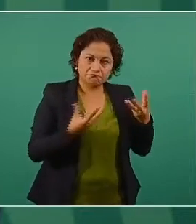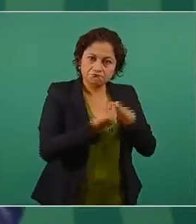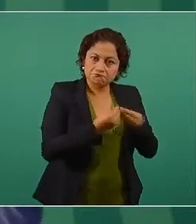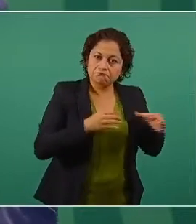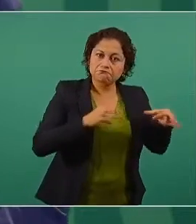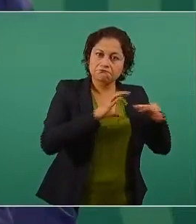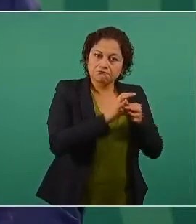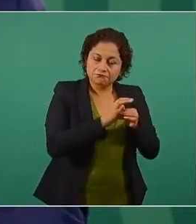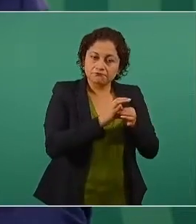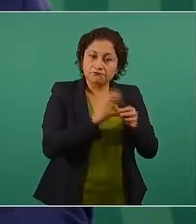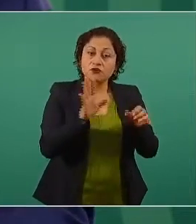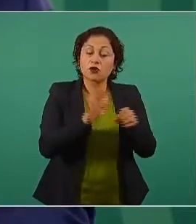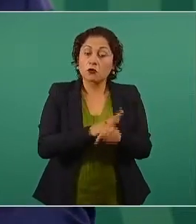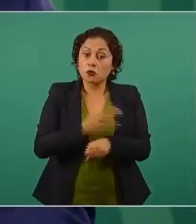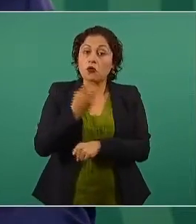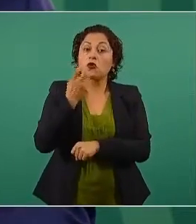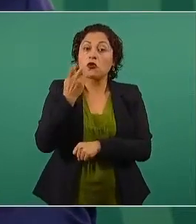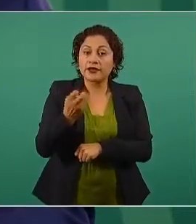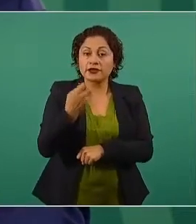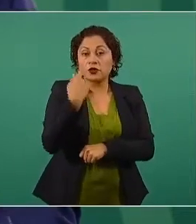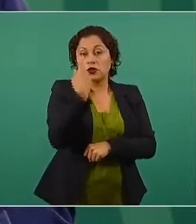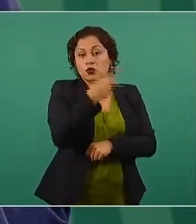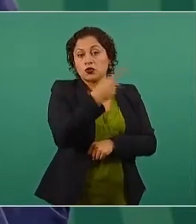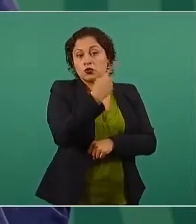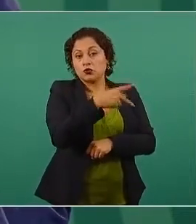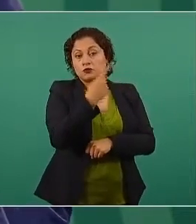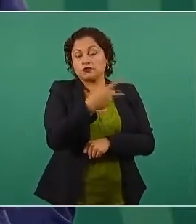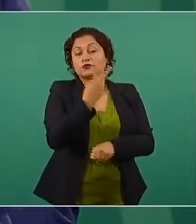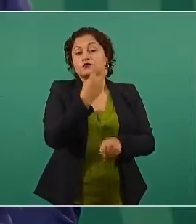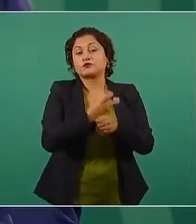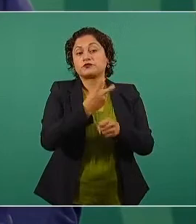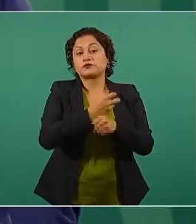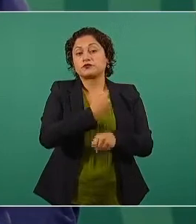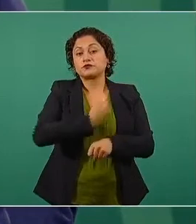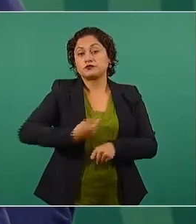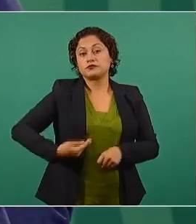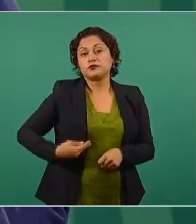la vicepresidenta de Estados Unidos, Kamala Harris,